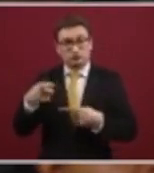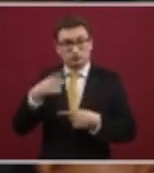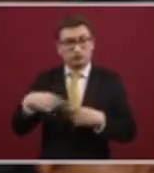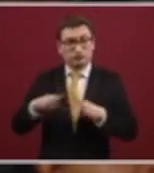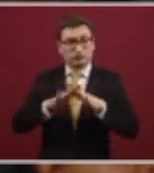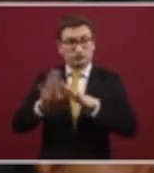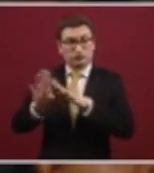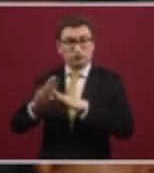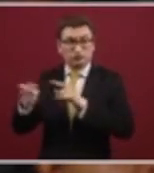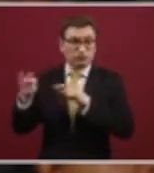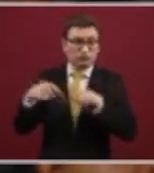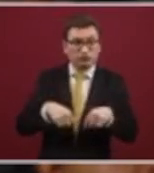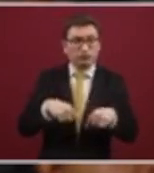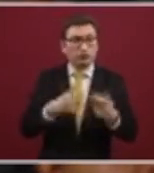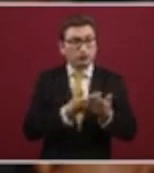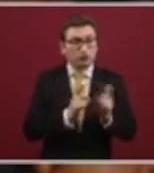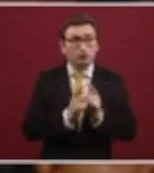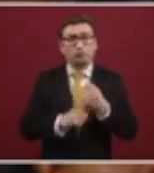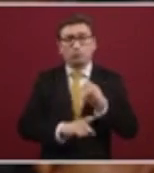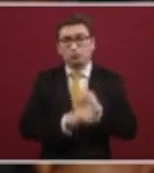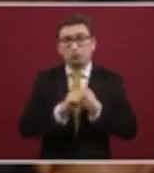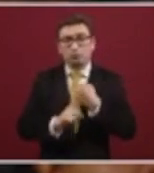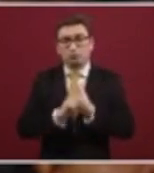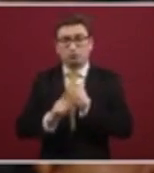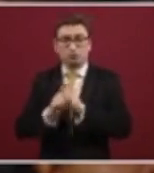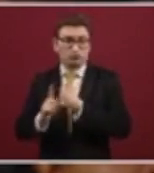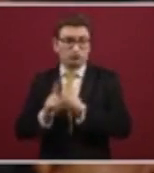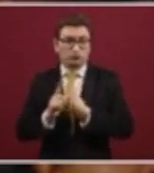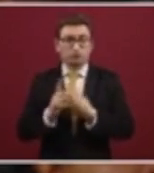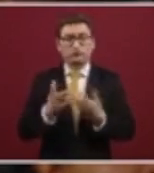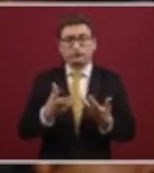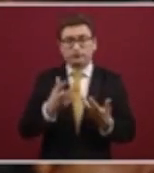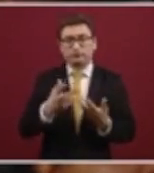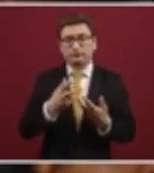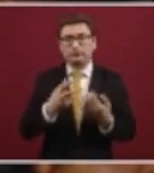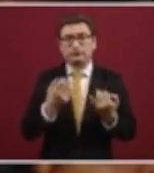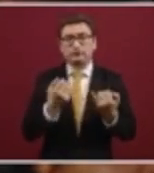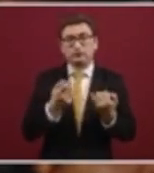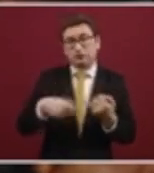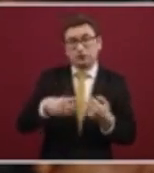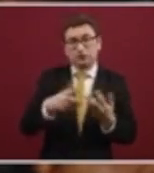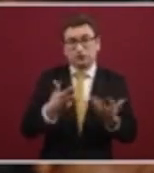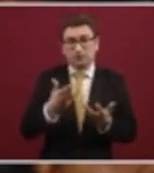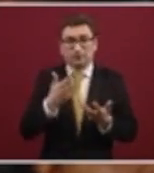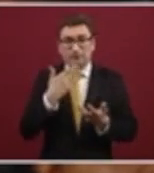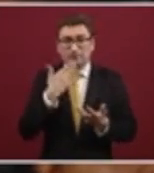con grupitos que no son de muy buen origen ni se dedican a muy buenas causas.